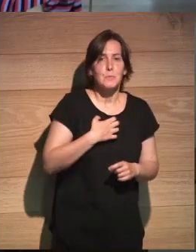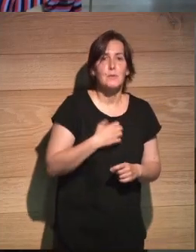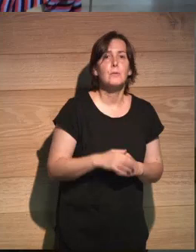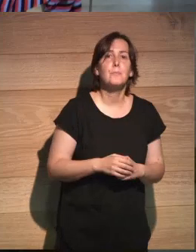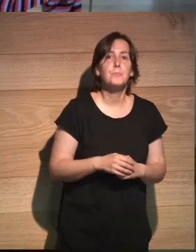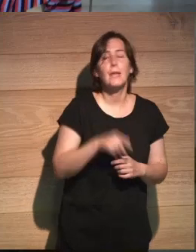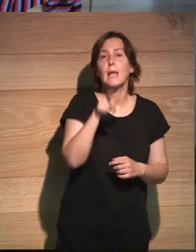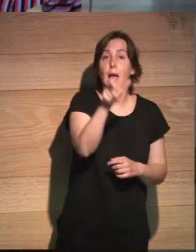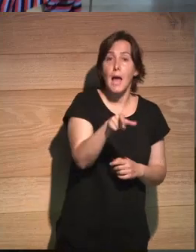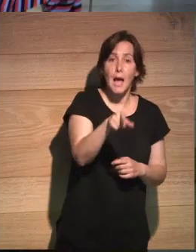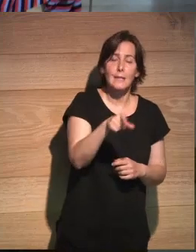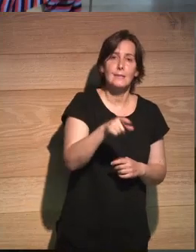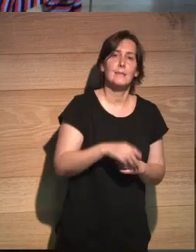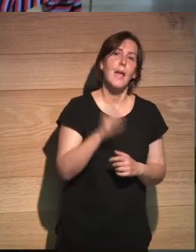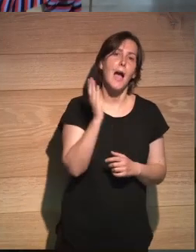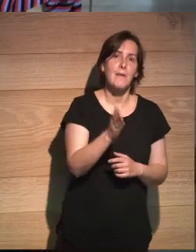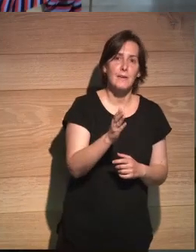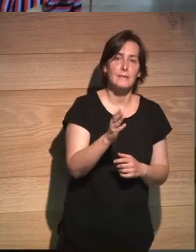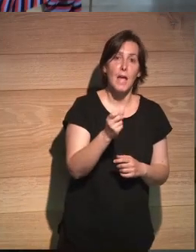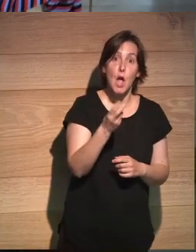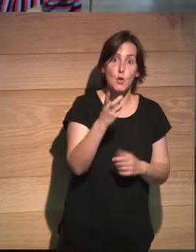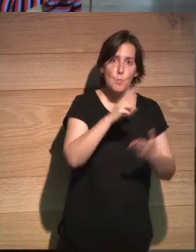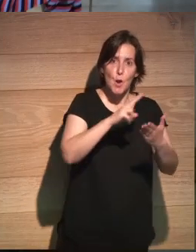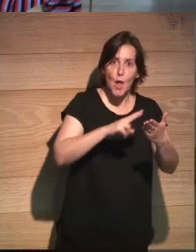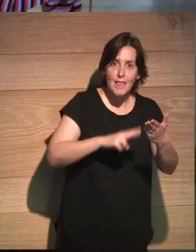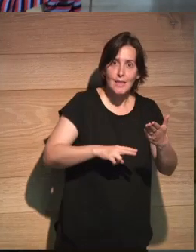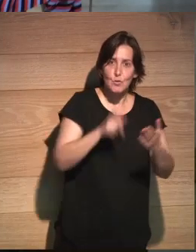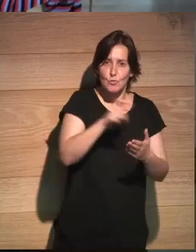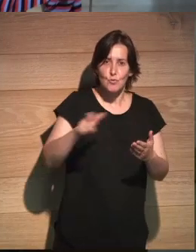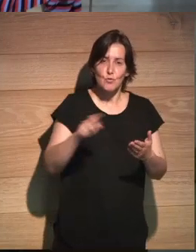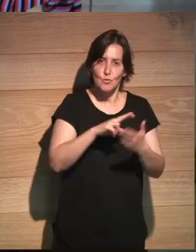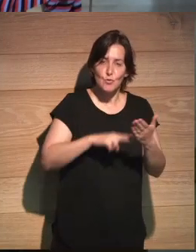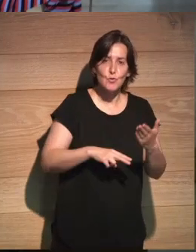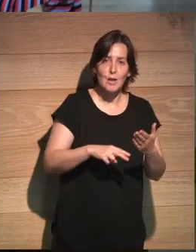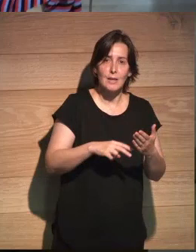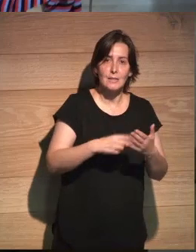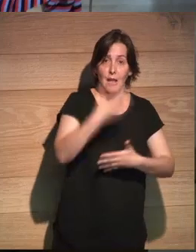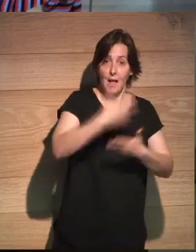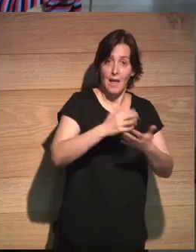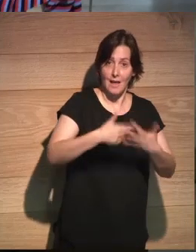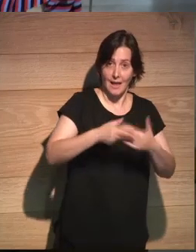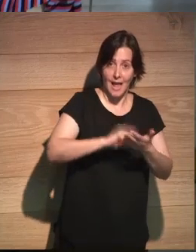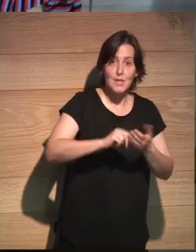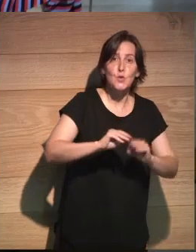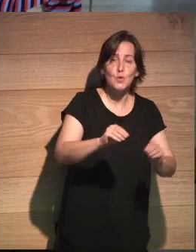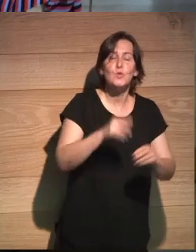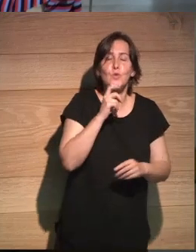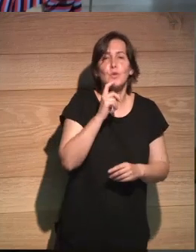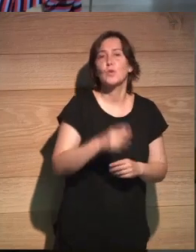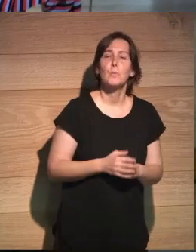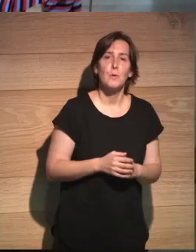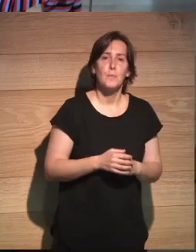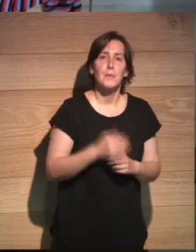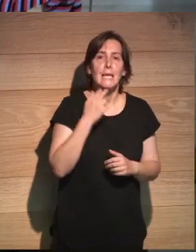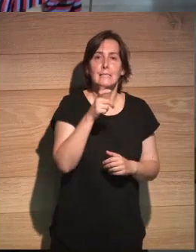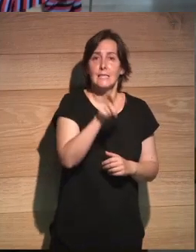te ha afectado a ti ese número de lecturas tan brutal que has tenido con tu artículo? Cuéntanos un poquito cómo ha sido todo. Si te